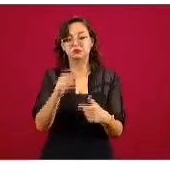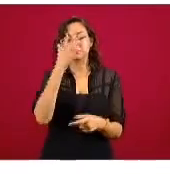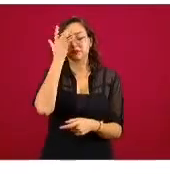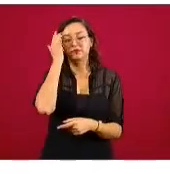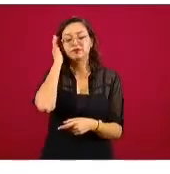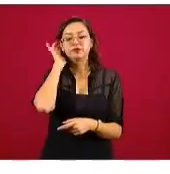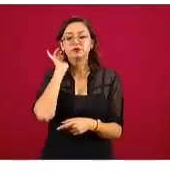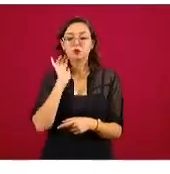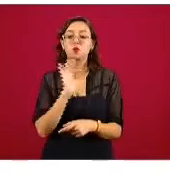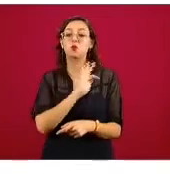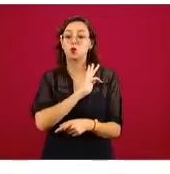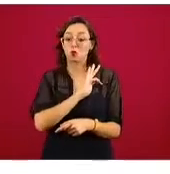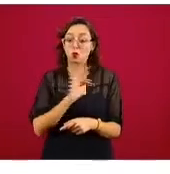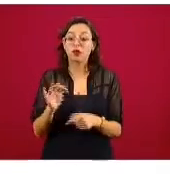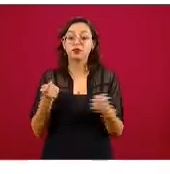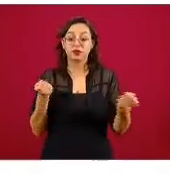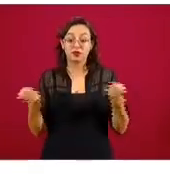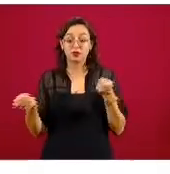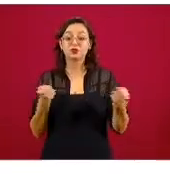si y solo si